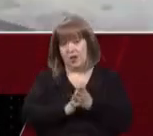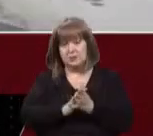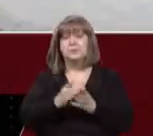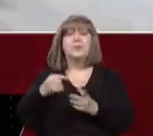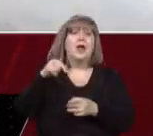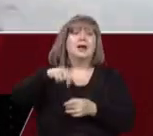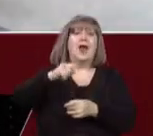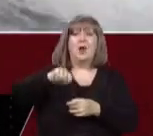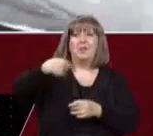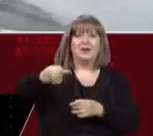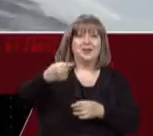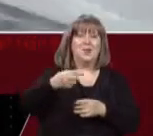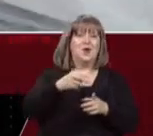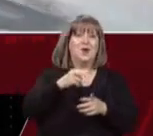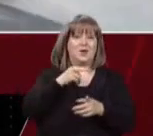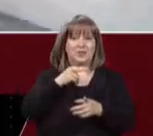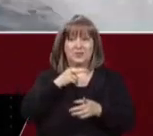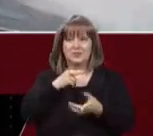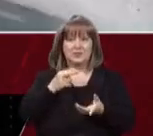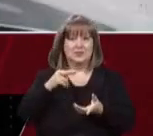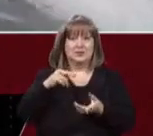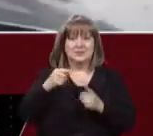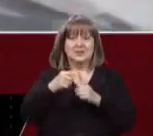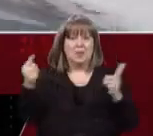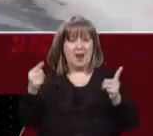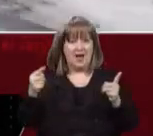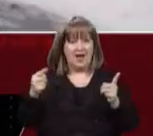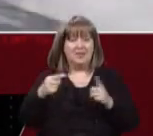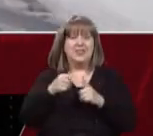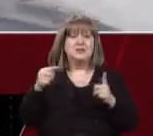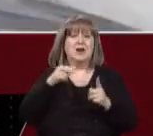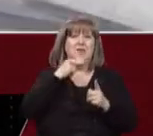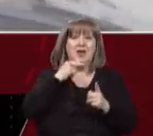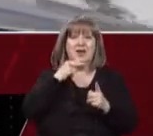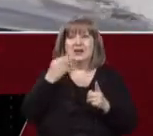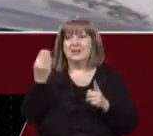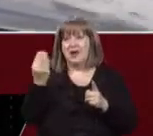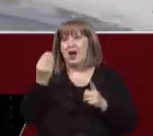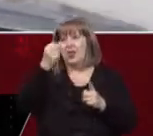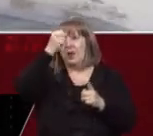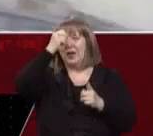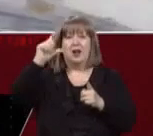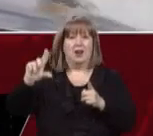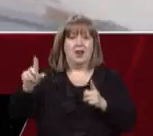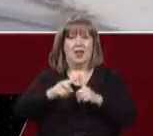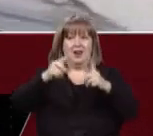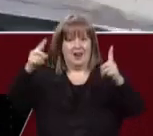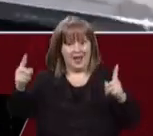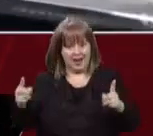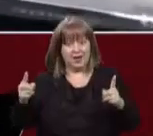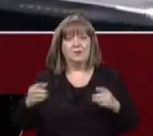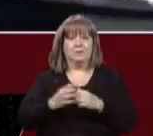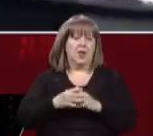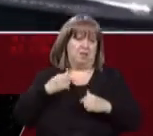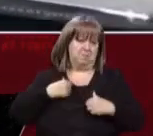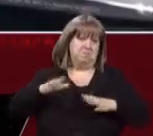extra largo y justamente va a ser un fin de semana de prueba Sí sí Bueno estamos estamos preparados por lo menos desde lo que tiene que ver con la dirección Nacional de migraciones tenemos